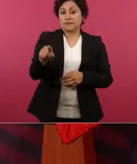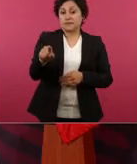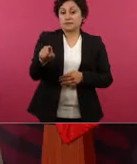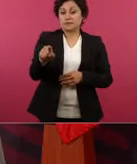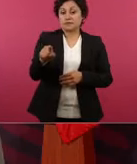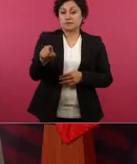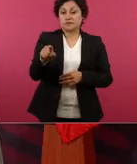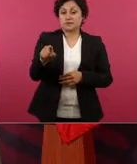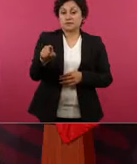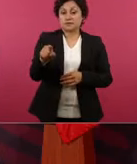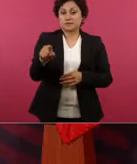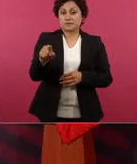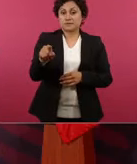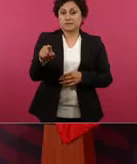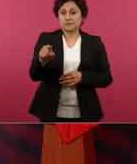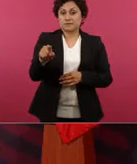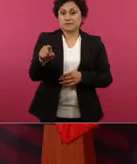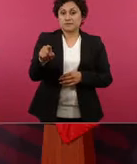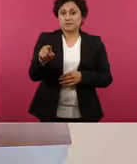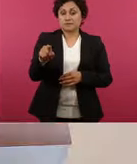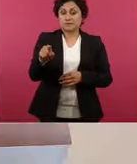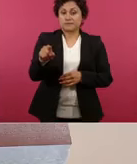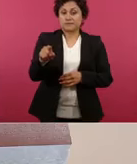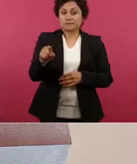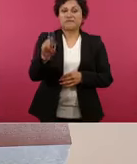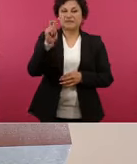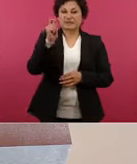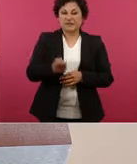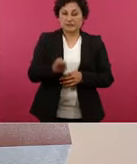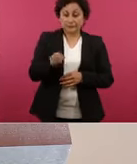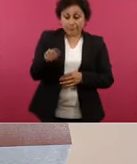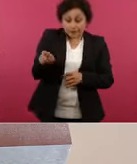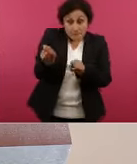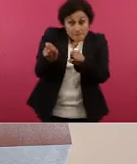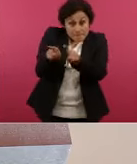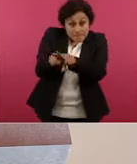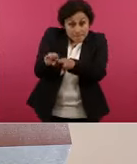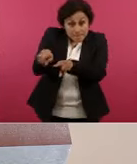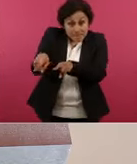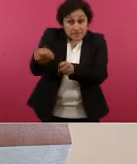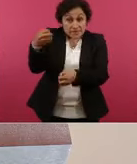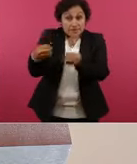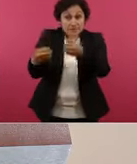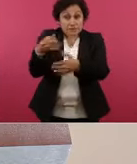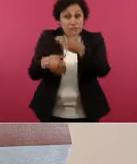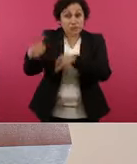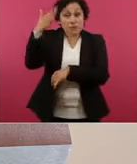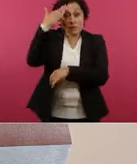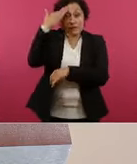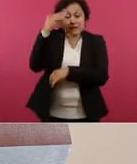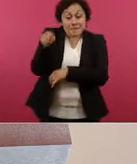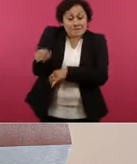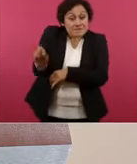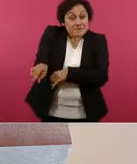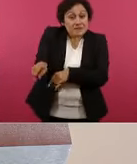que este mismo ministro tiene desde hace 8 meses